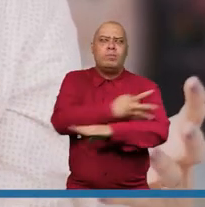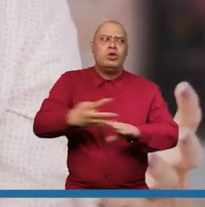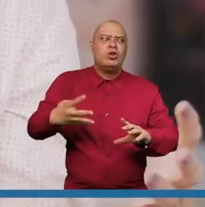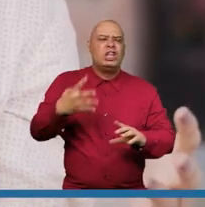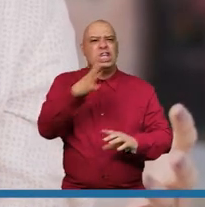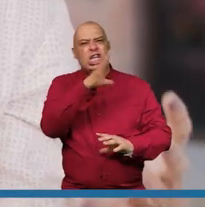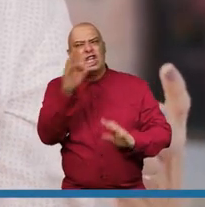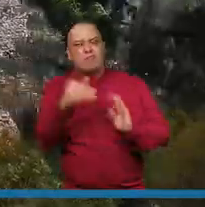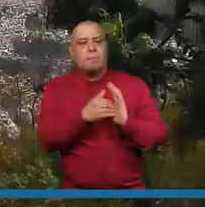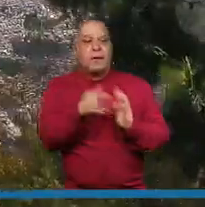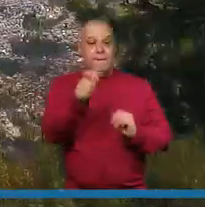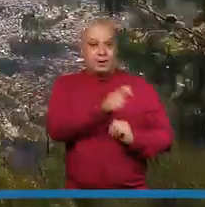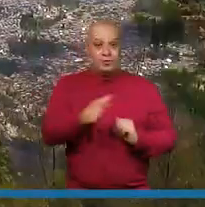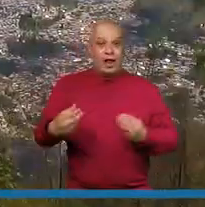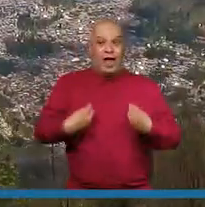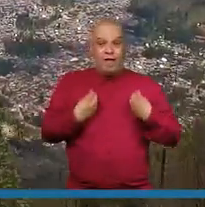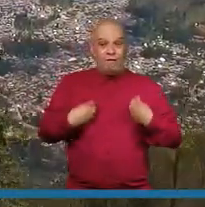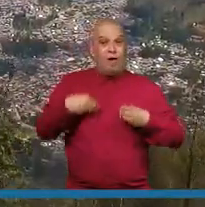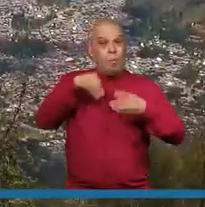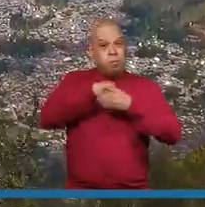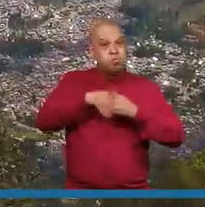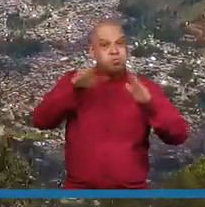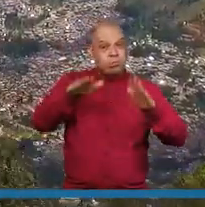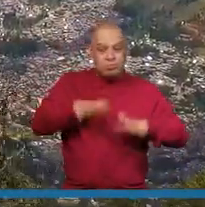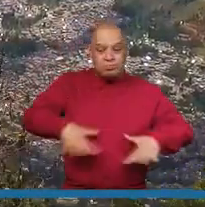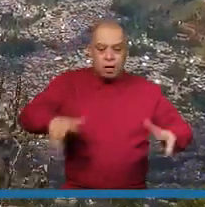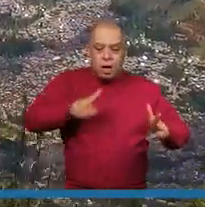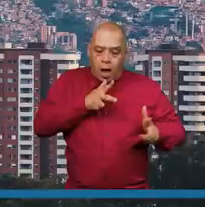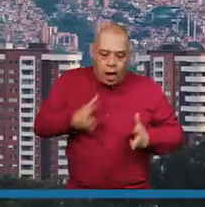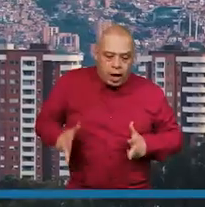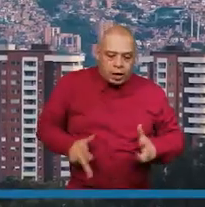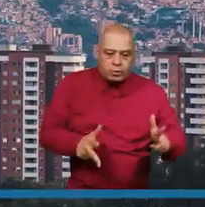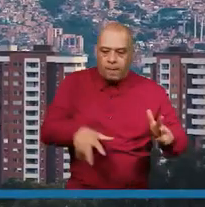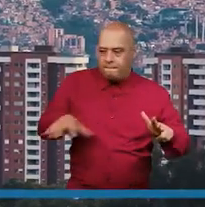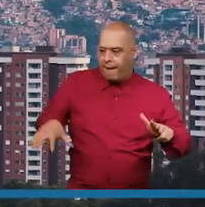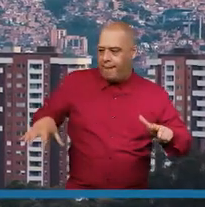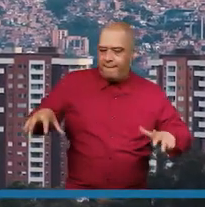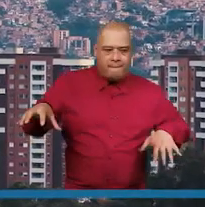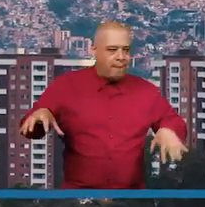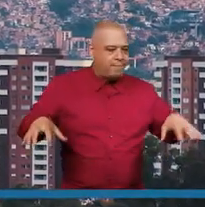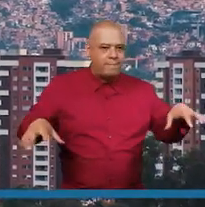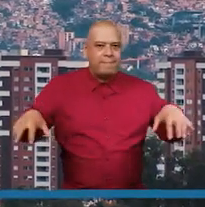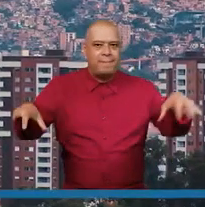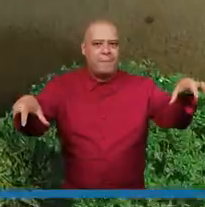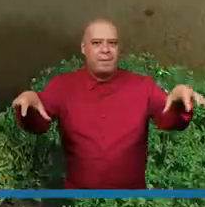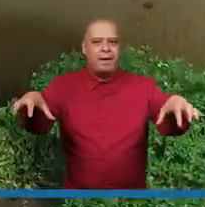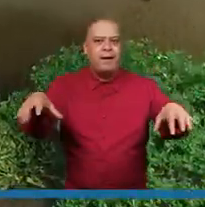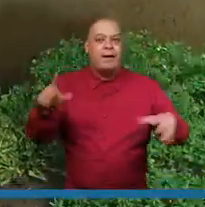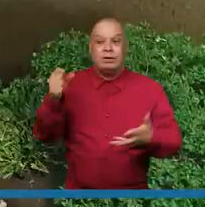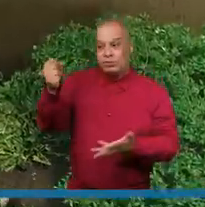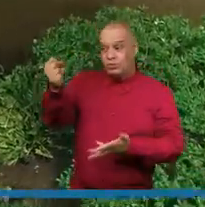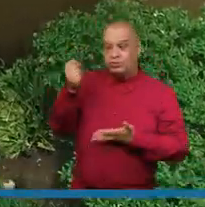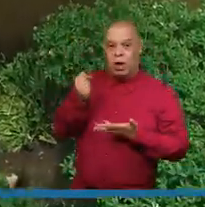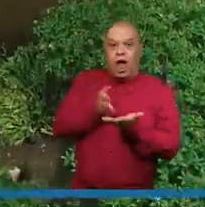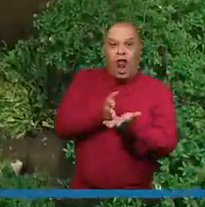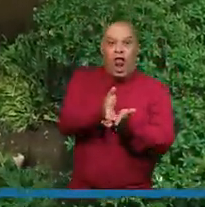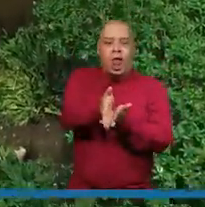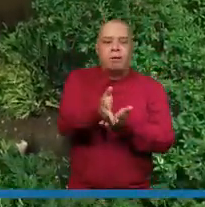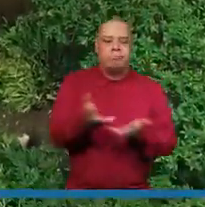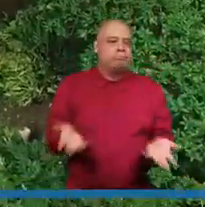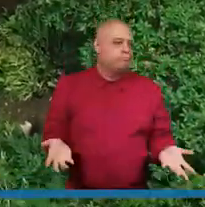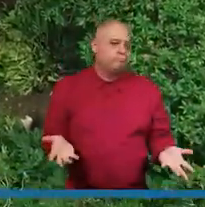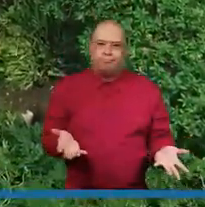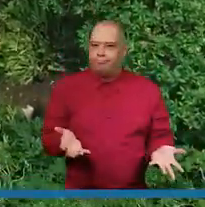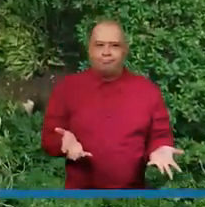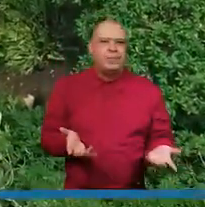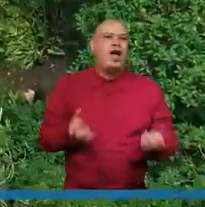de 4,5 millones de habitantes, habitando una cuenca, una condición geográfica muy especial y donde los recursos no son